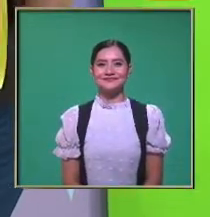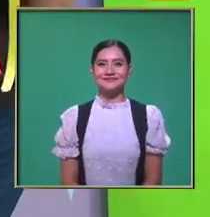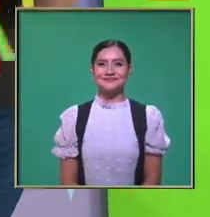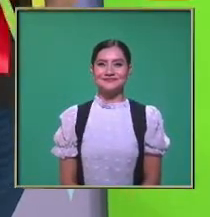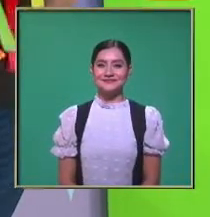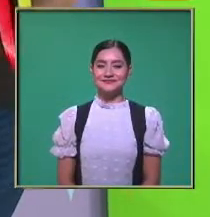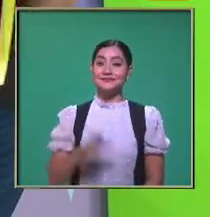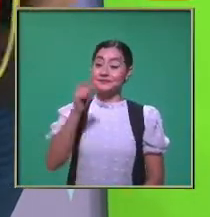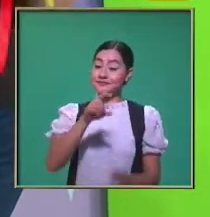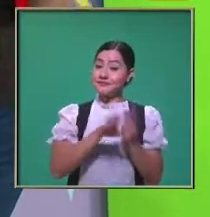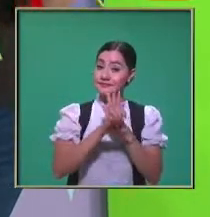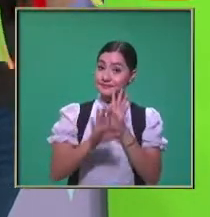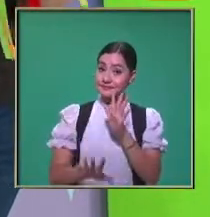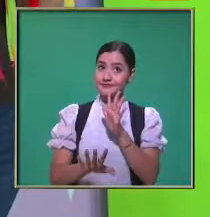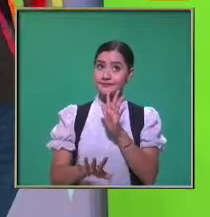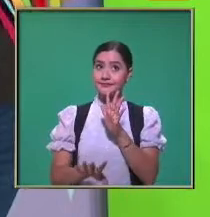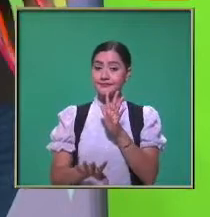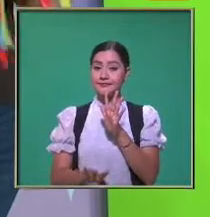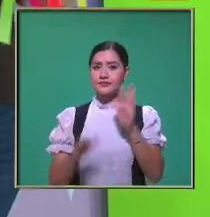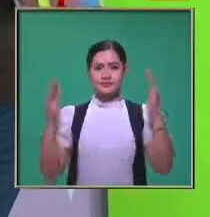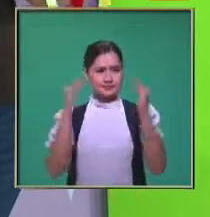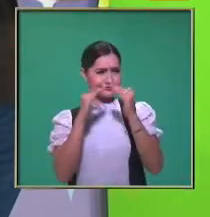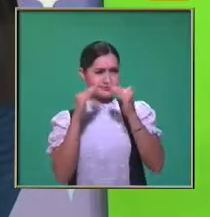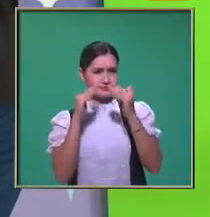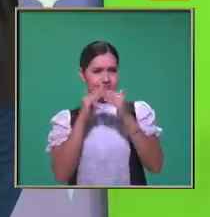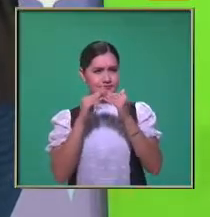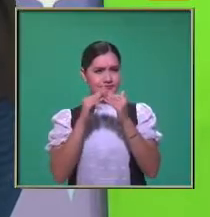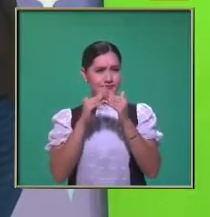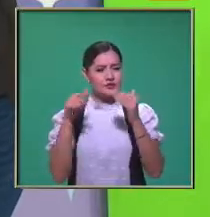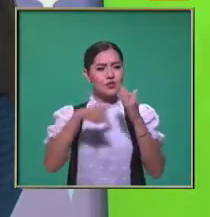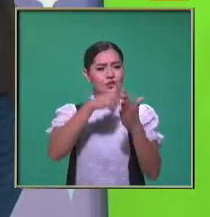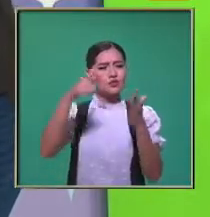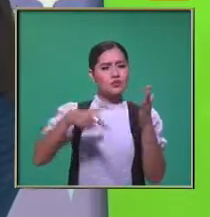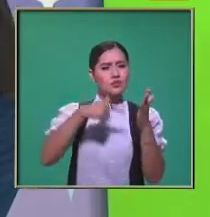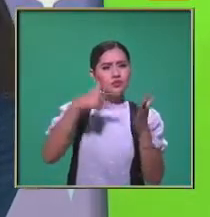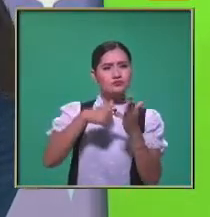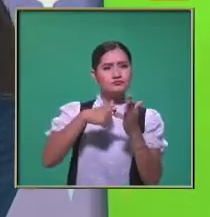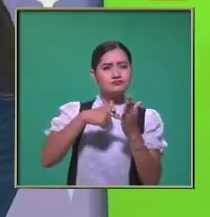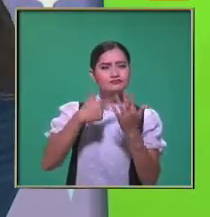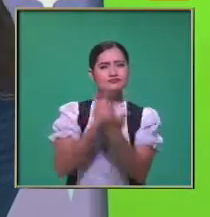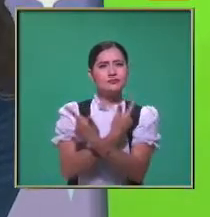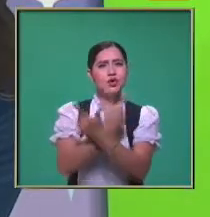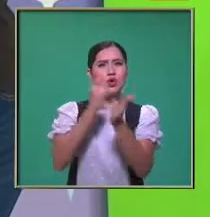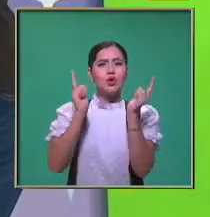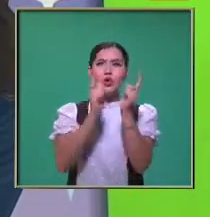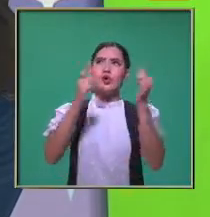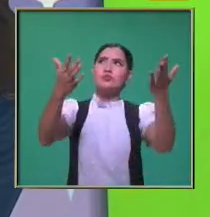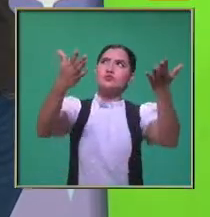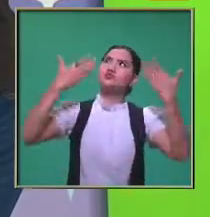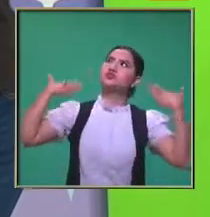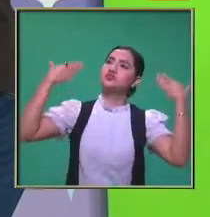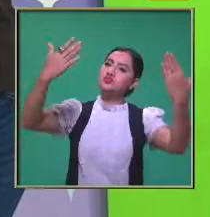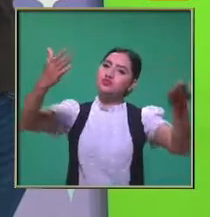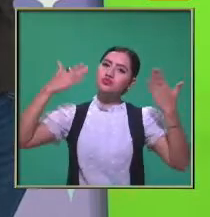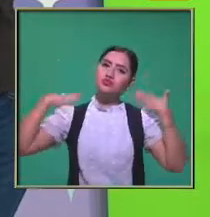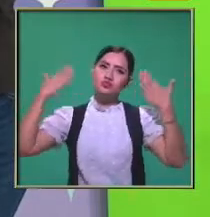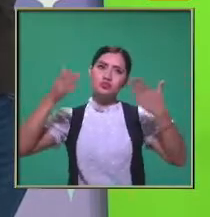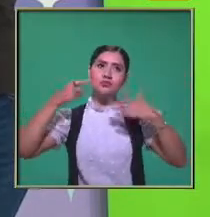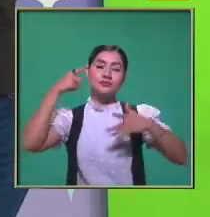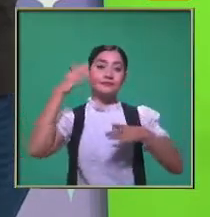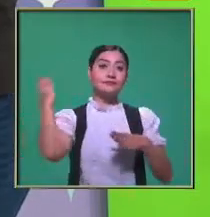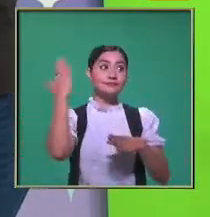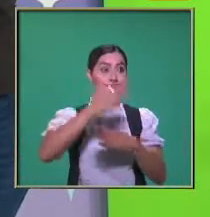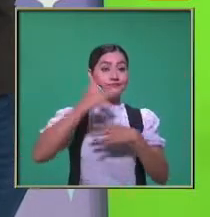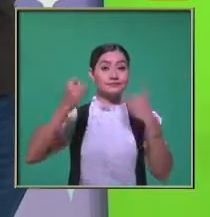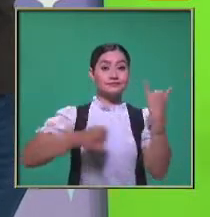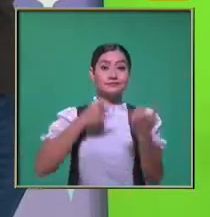lo podemos dejar en un lugar de la casa donde corra el viento. Y ahí lo dejamos. Y luego cuando salgamos a jugar, hasta lo